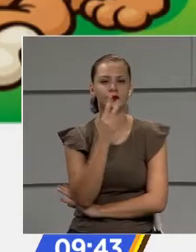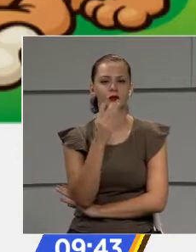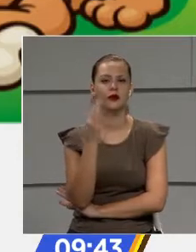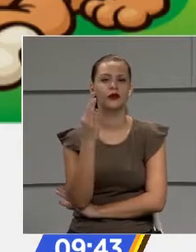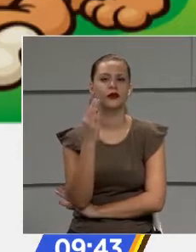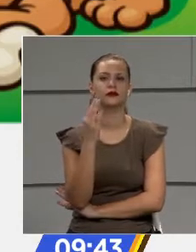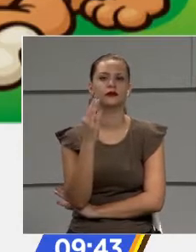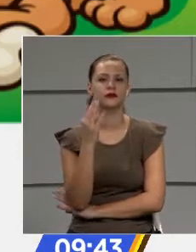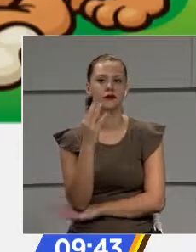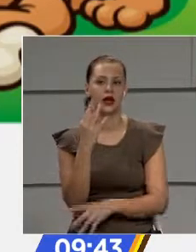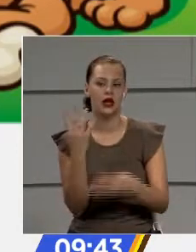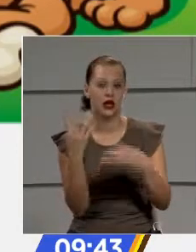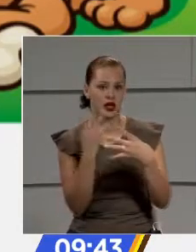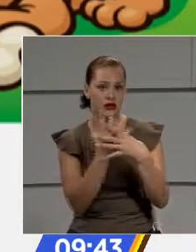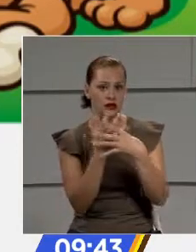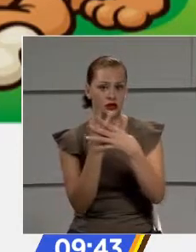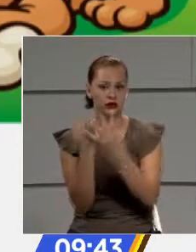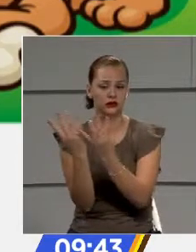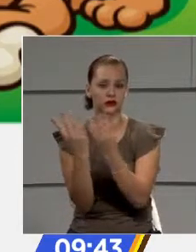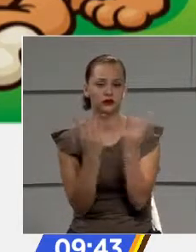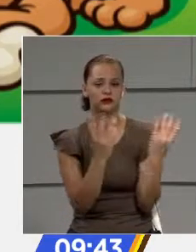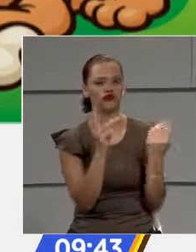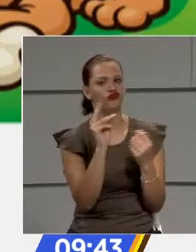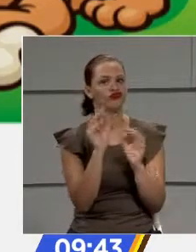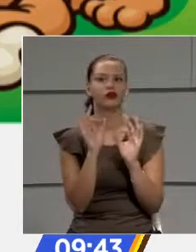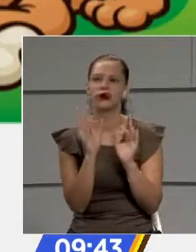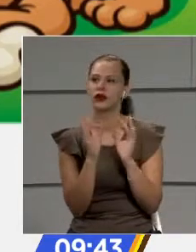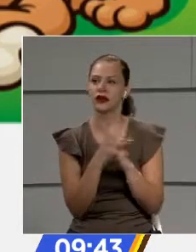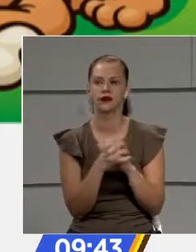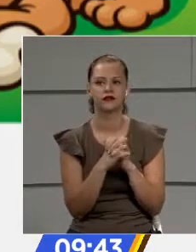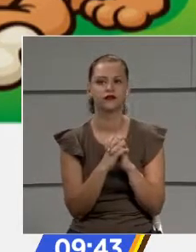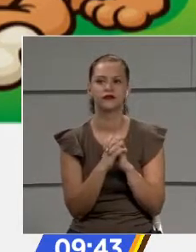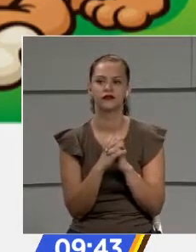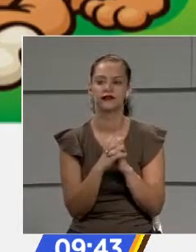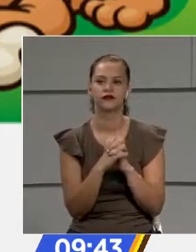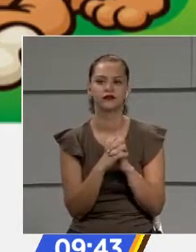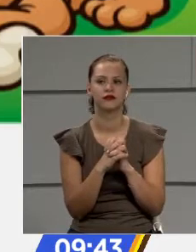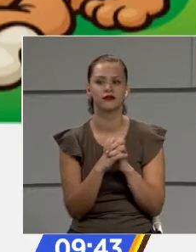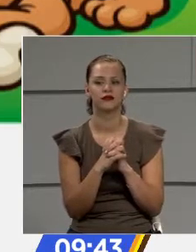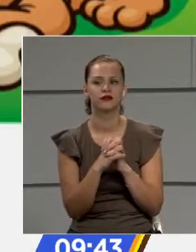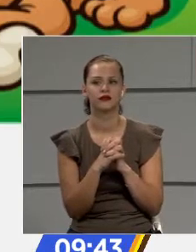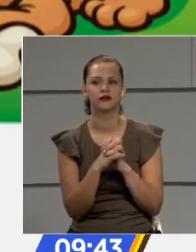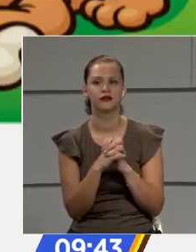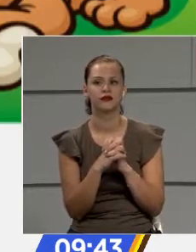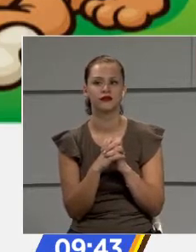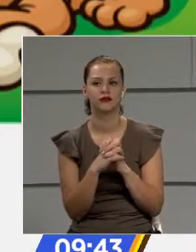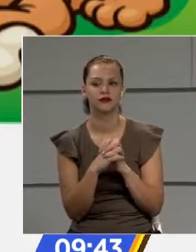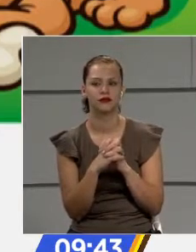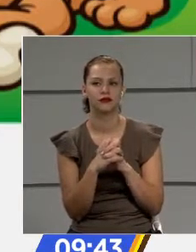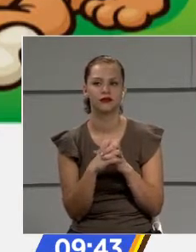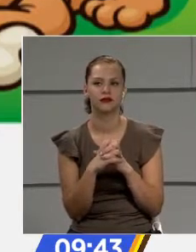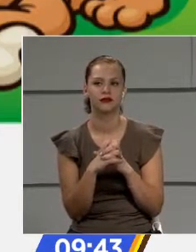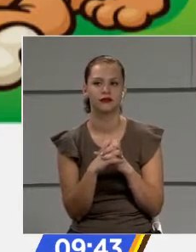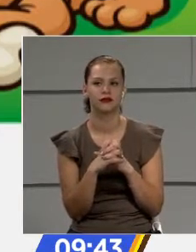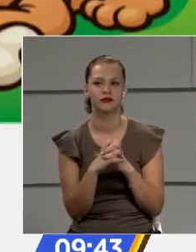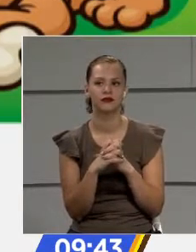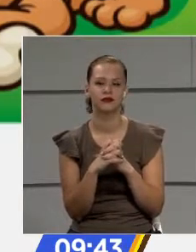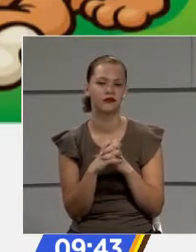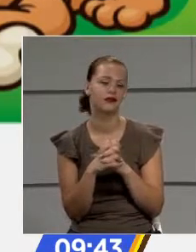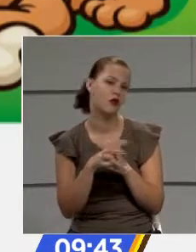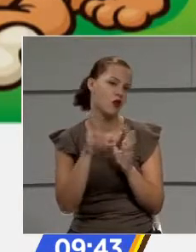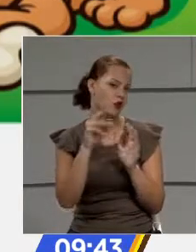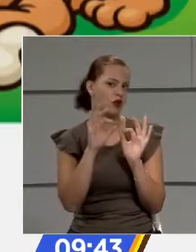¿La cerca? Ah, no, está bien. La cerca está igual. ¿No? 2, 4, 6, 5. 2, 4, 6. No,